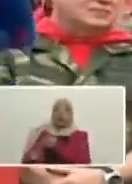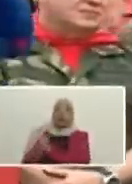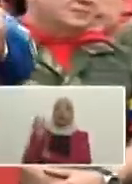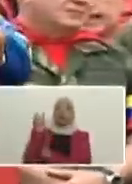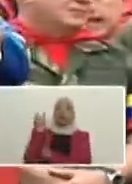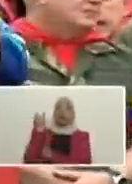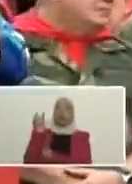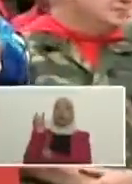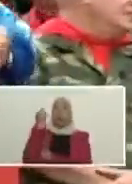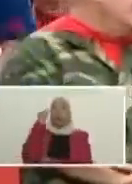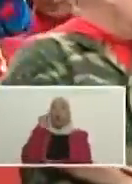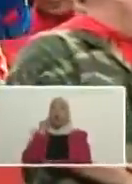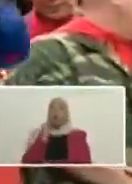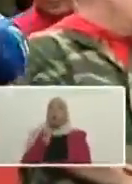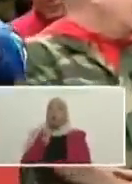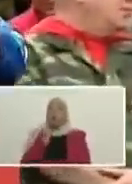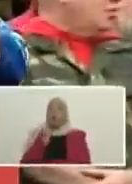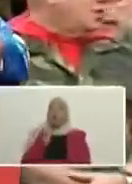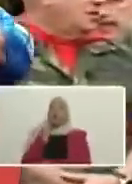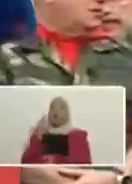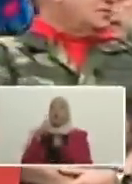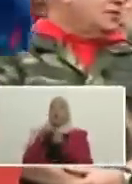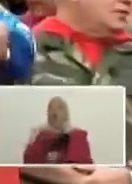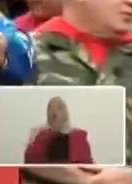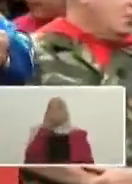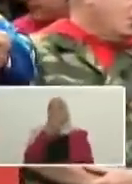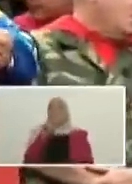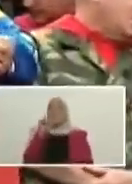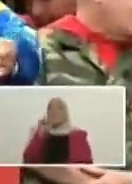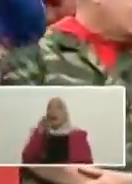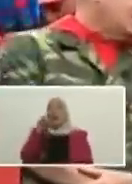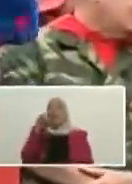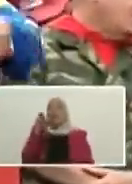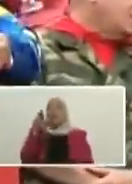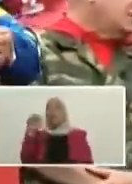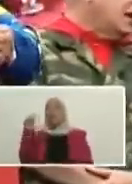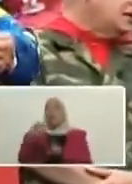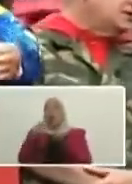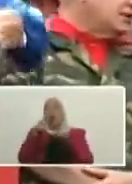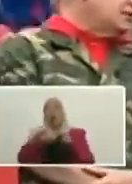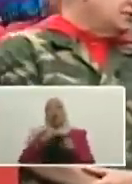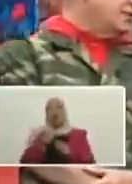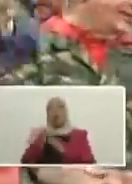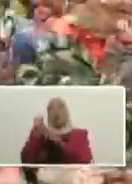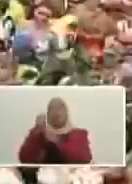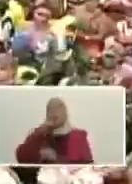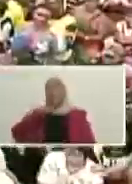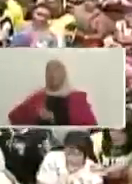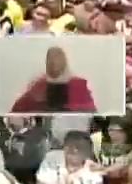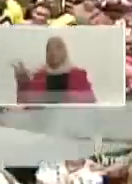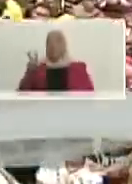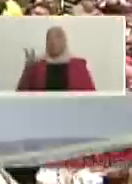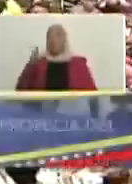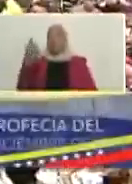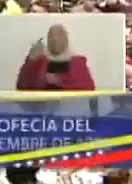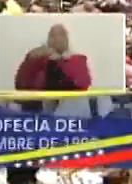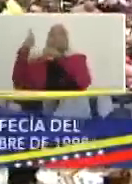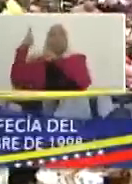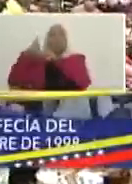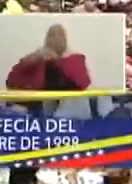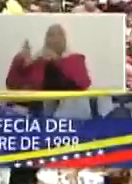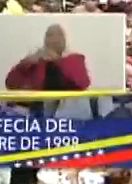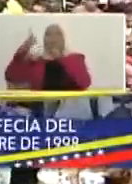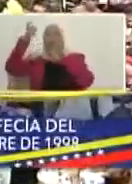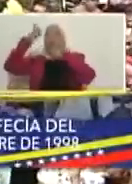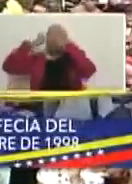apuñaló a Bolívar, a Ezequiel Zamora, a Cipriano Castro, a Fabricio Ojeda, a Hugo Trejo. El